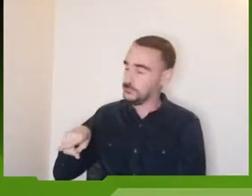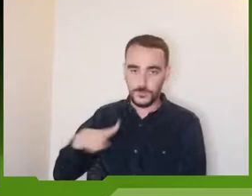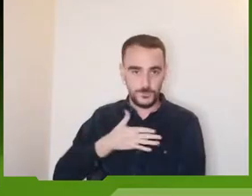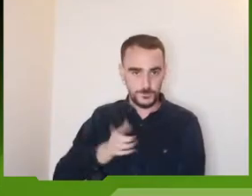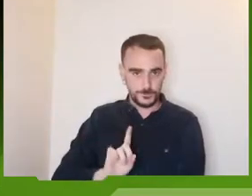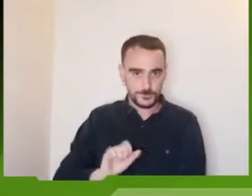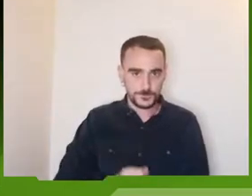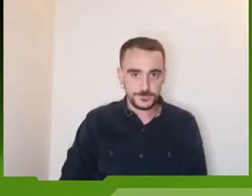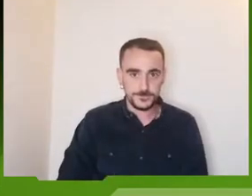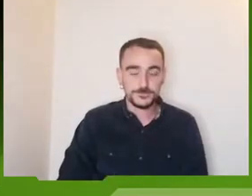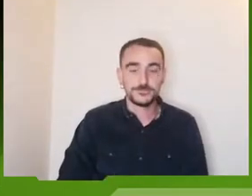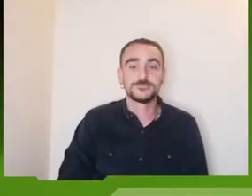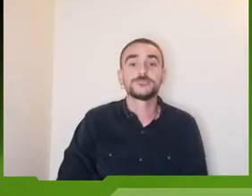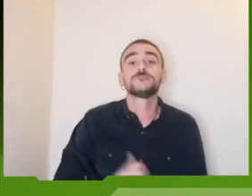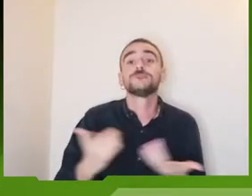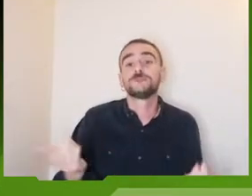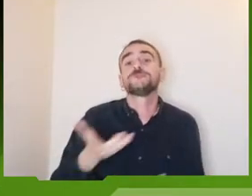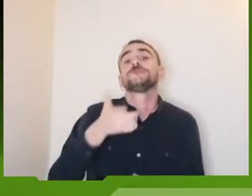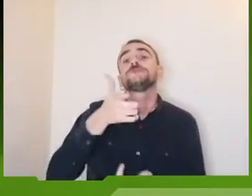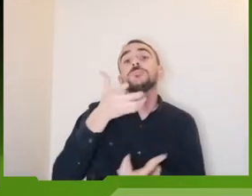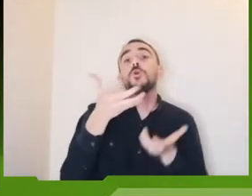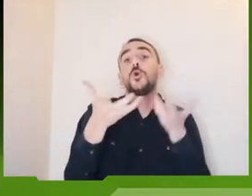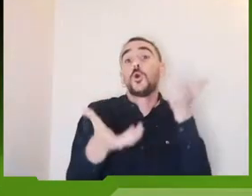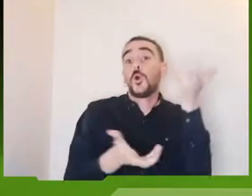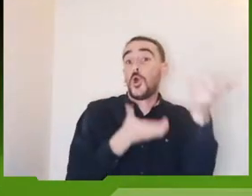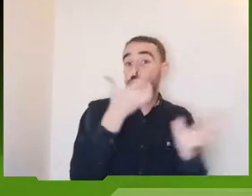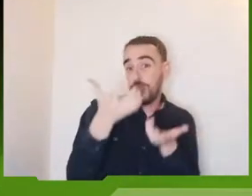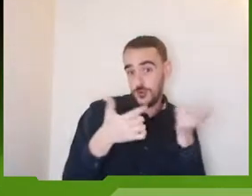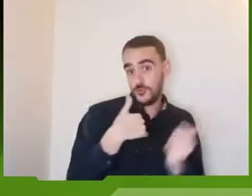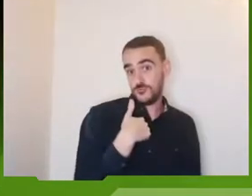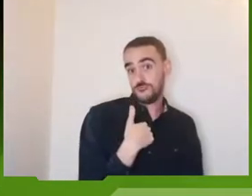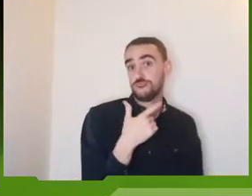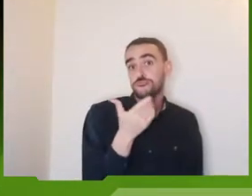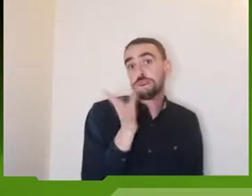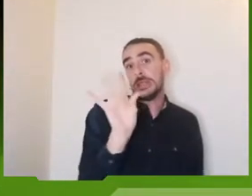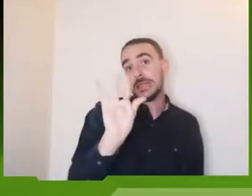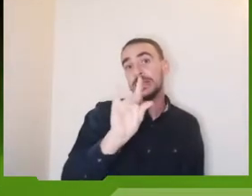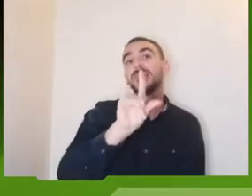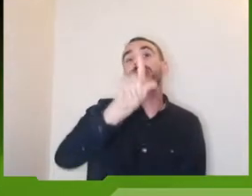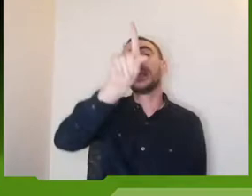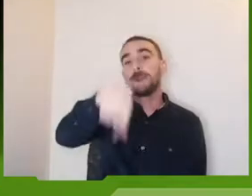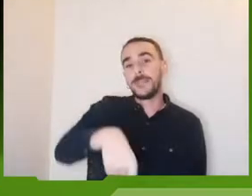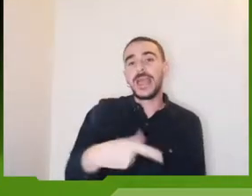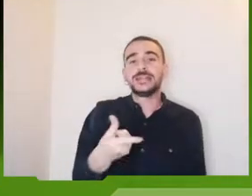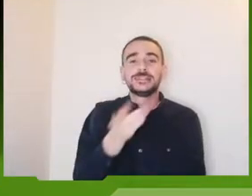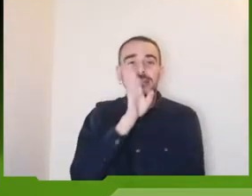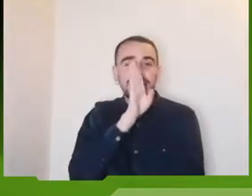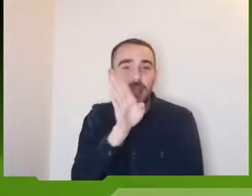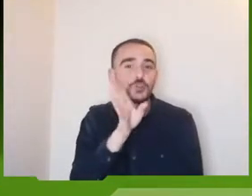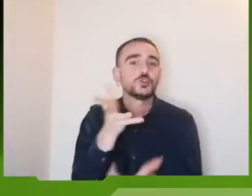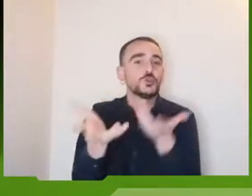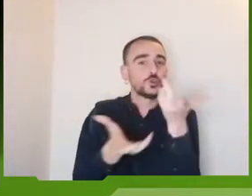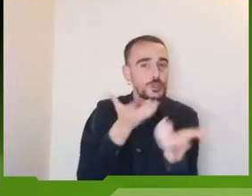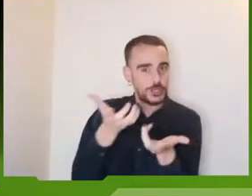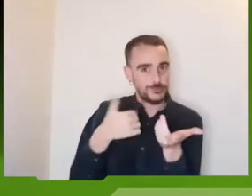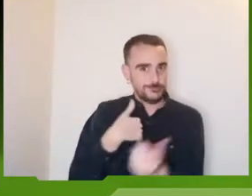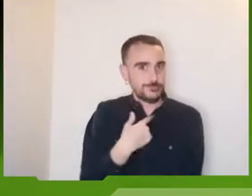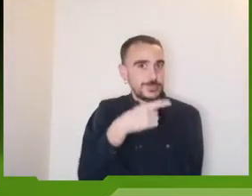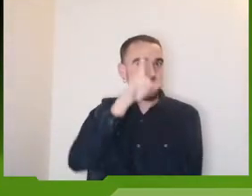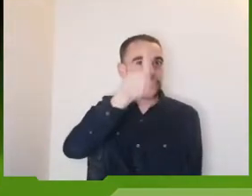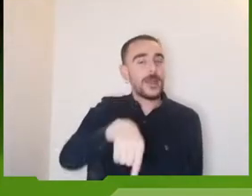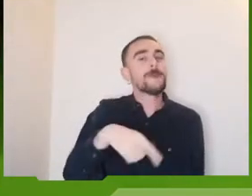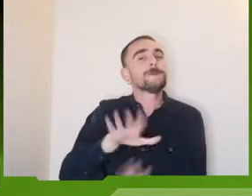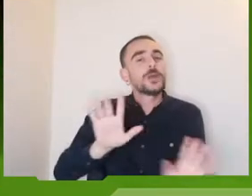Aparte de cocinar, hacer directos y movidas en el Instagram sobre comida,